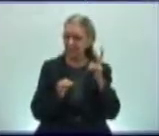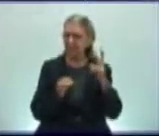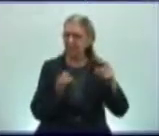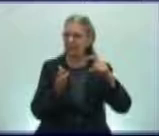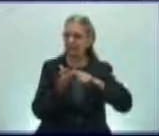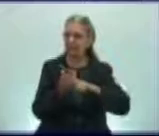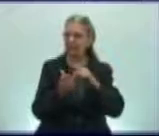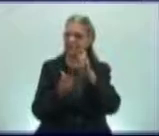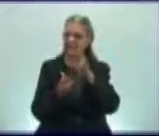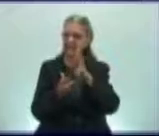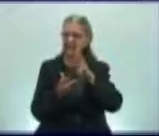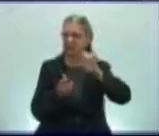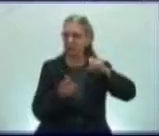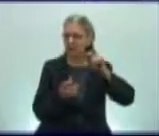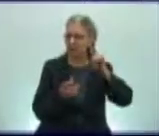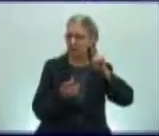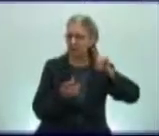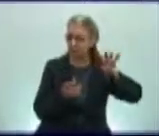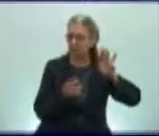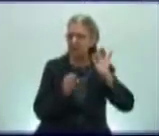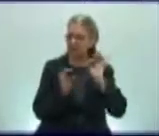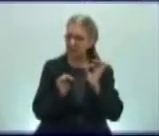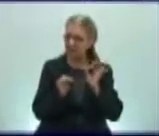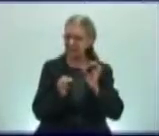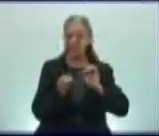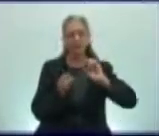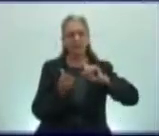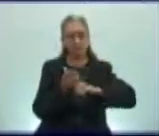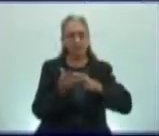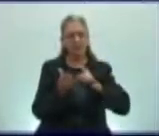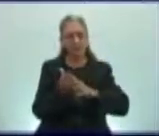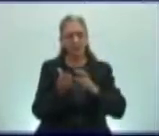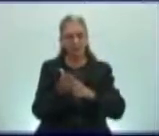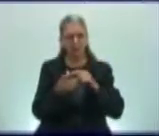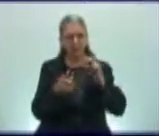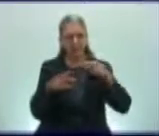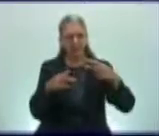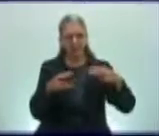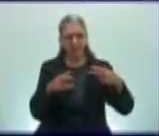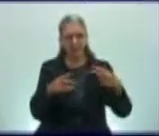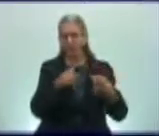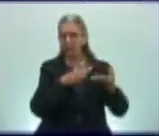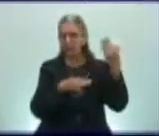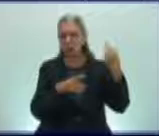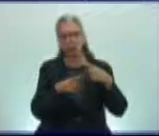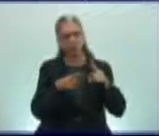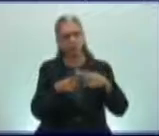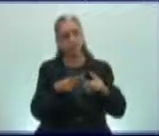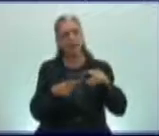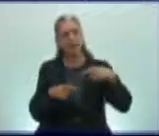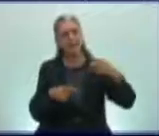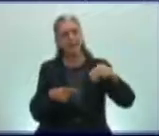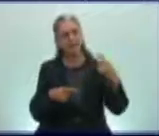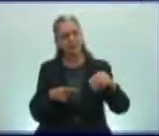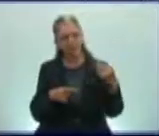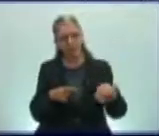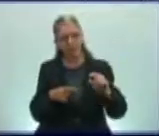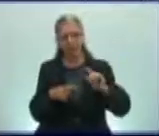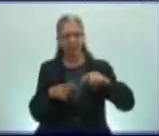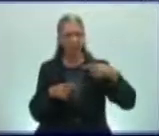luego multiplicamos por el valor del radio, que es 1,5 metros. Y este valor nos da